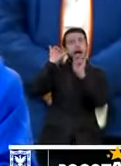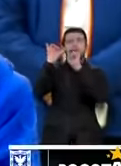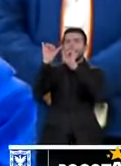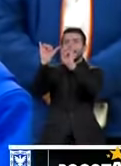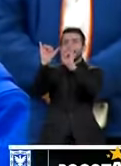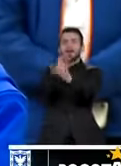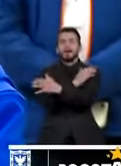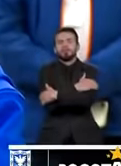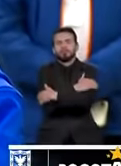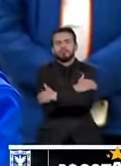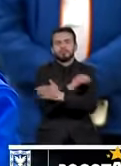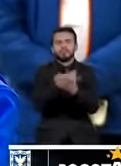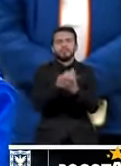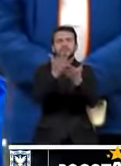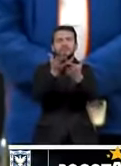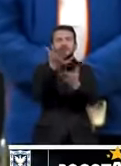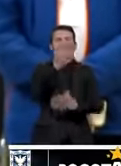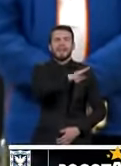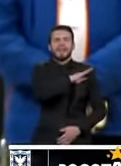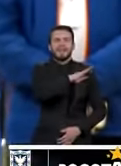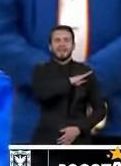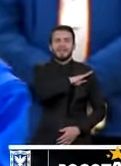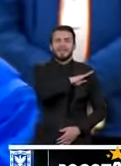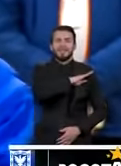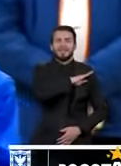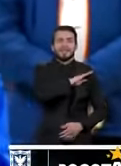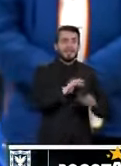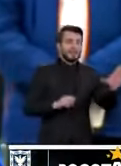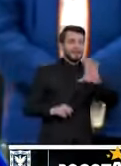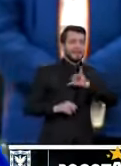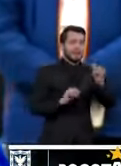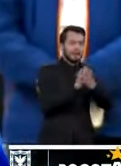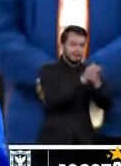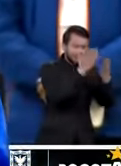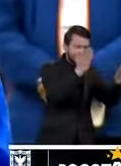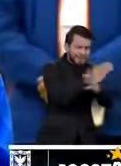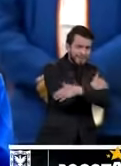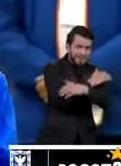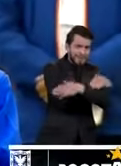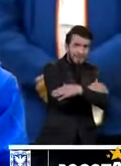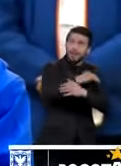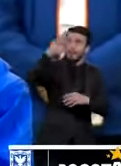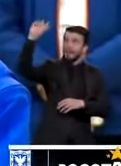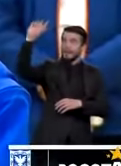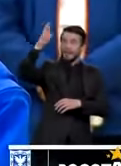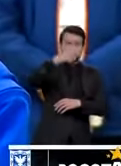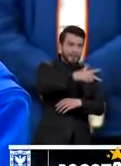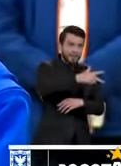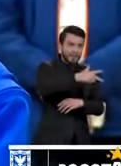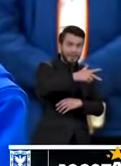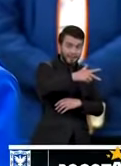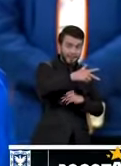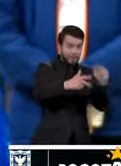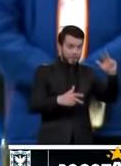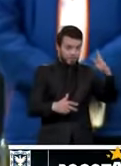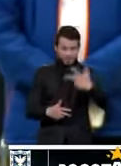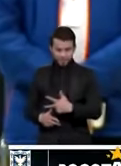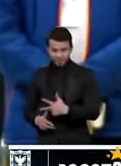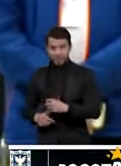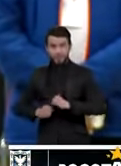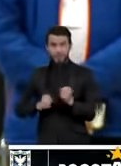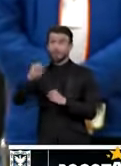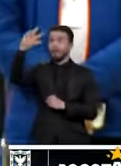allá los están cuidando de la mejor manera, o en Cali. Si empezamos a viajar entre ciudades, pues corremos el riesgo de masificar